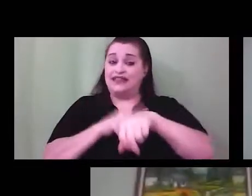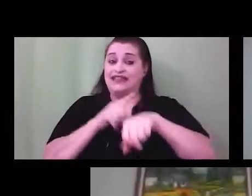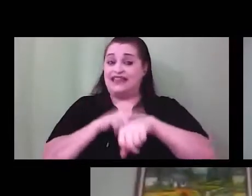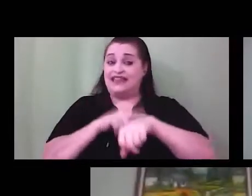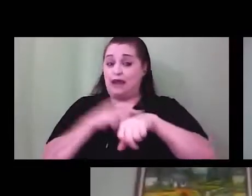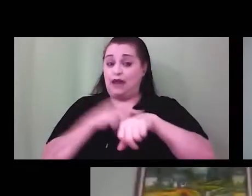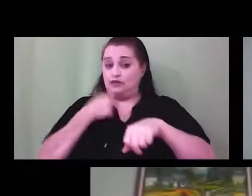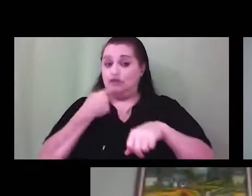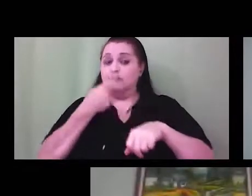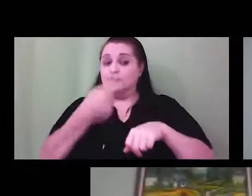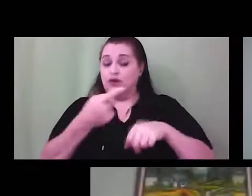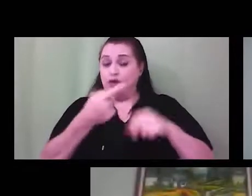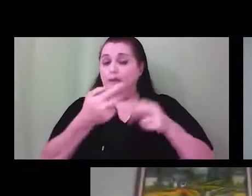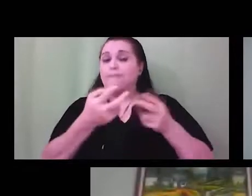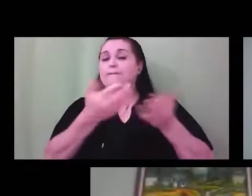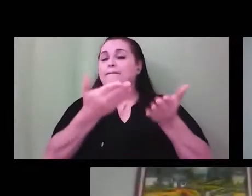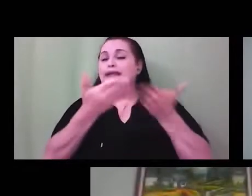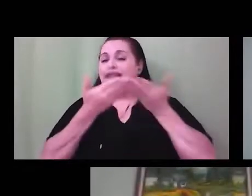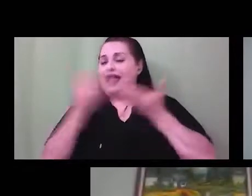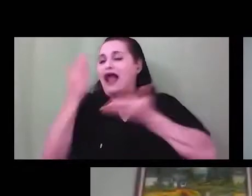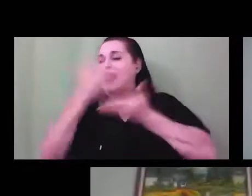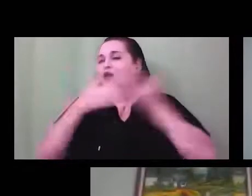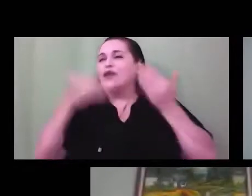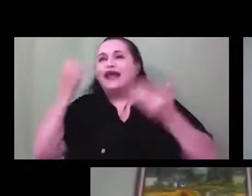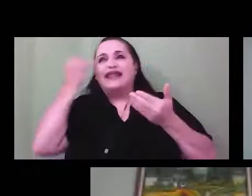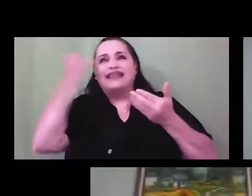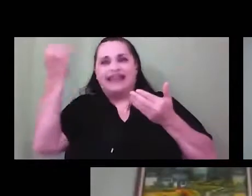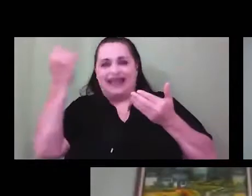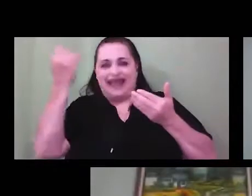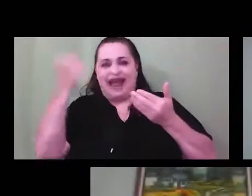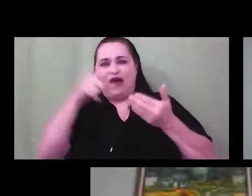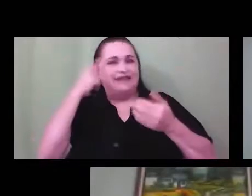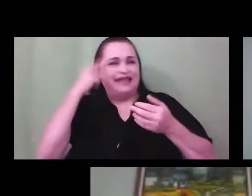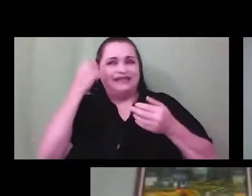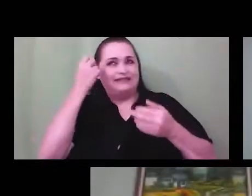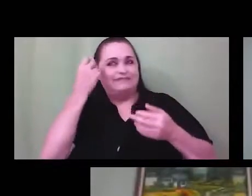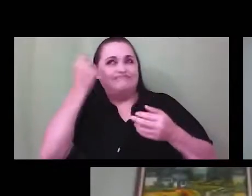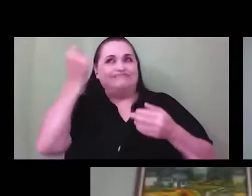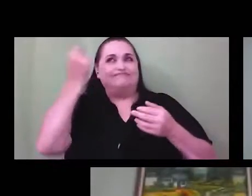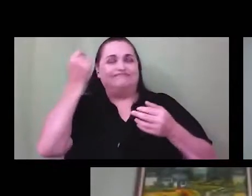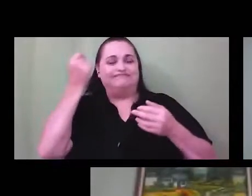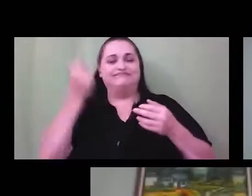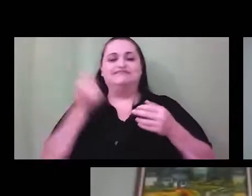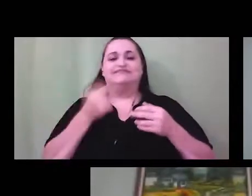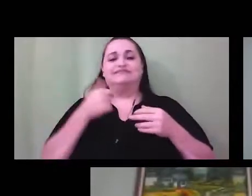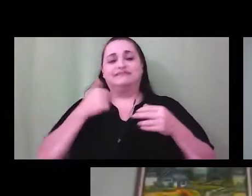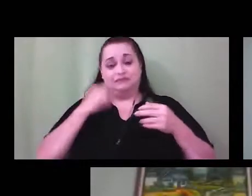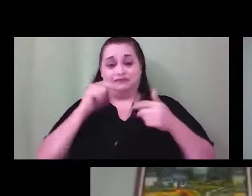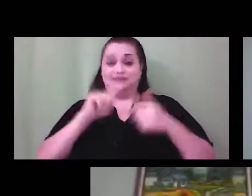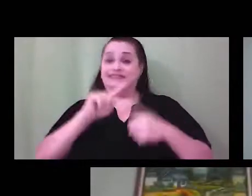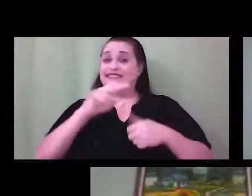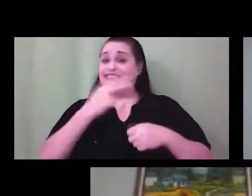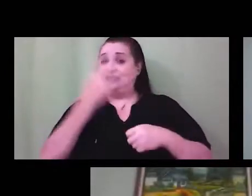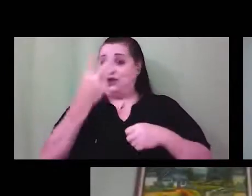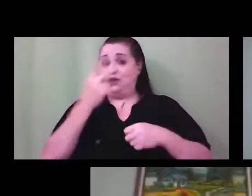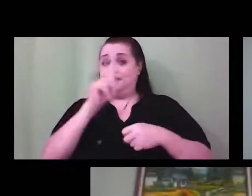les refiera me den alguna idea de lo que se les viene a la cabeza. Entonces, mi segunda